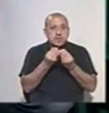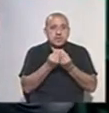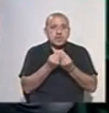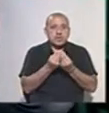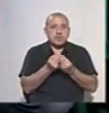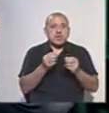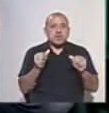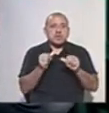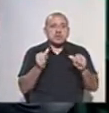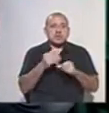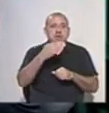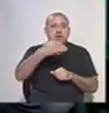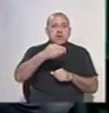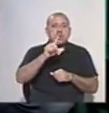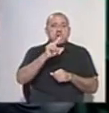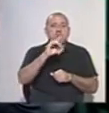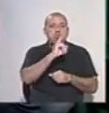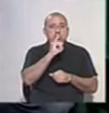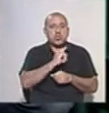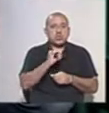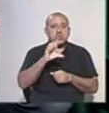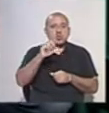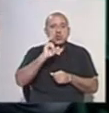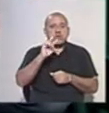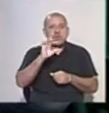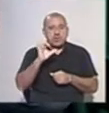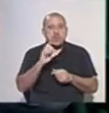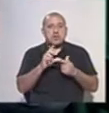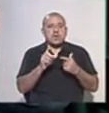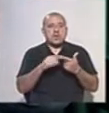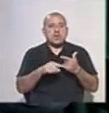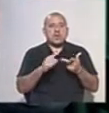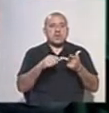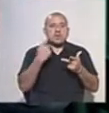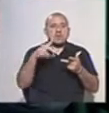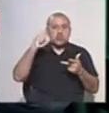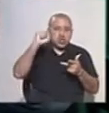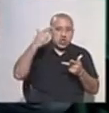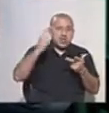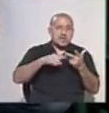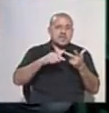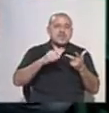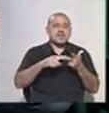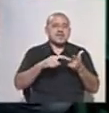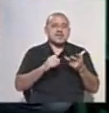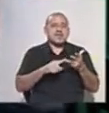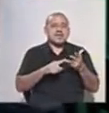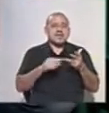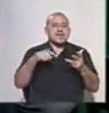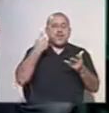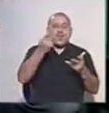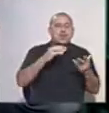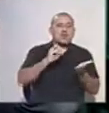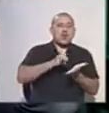Live, la otra vez hicimos dos, ahora vamos a hacer la sala Cita Rosa, después hacemos Solís. Centenario. Y el Madison Square Garden.